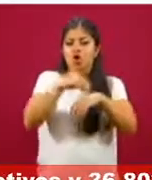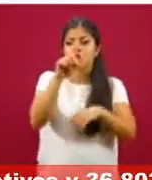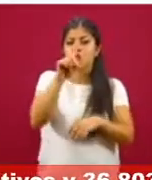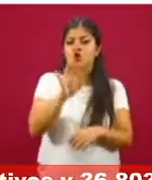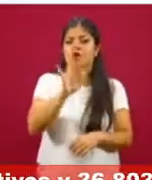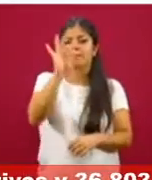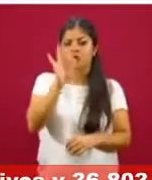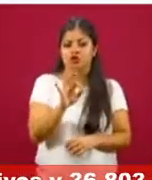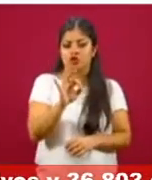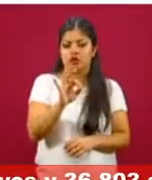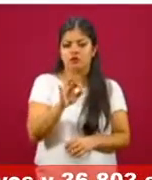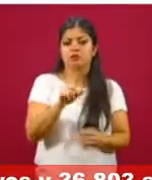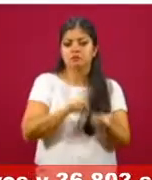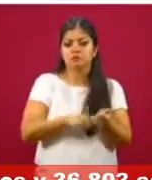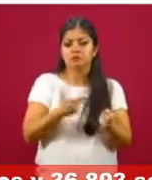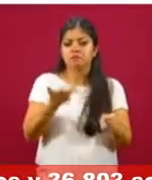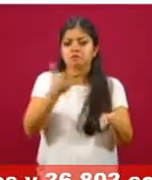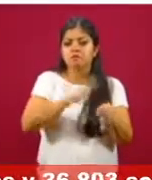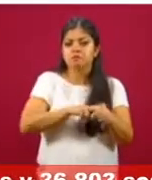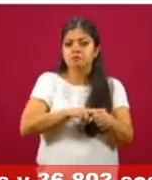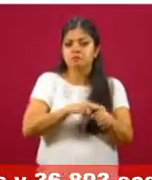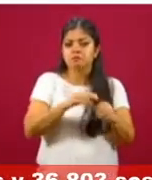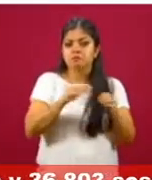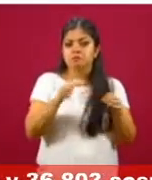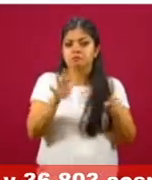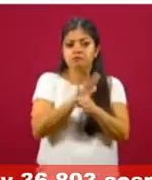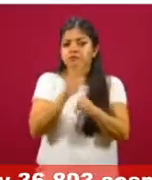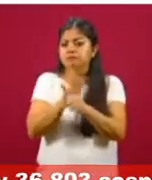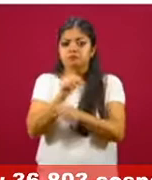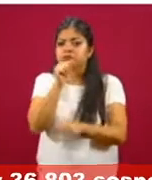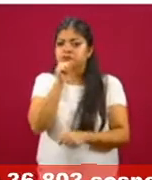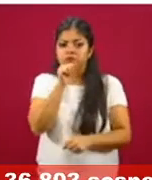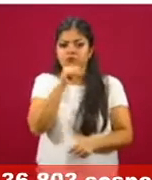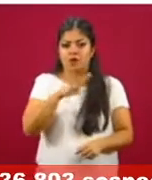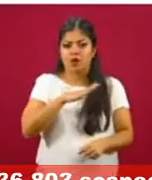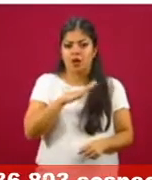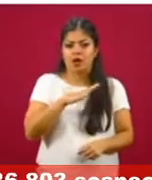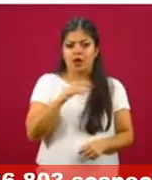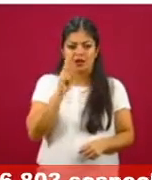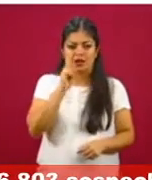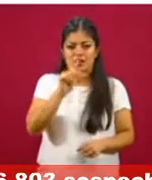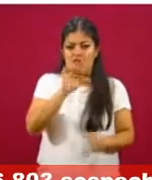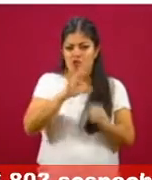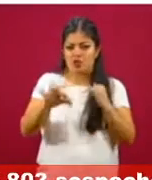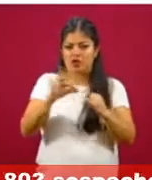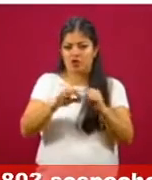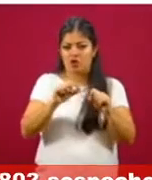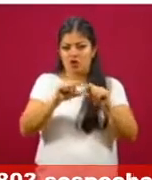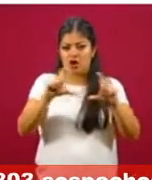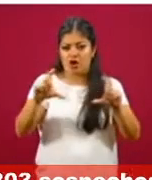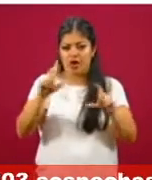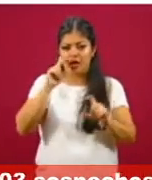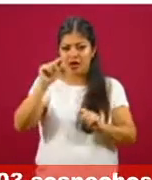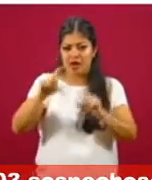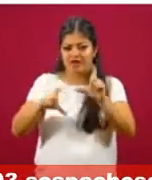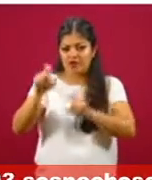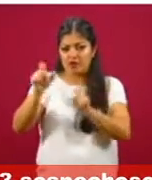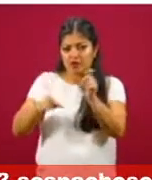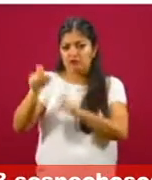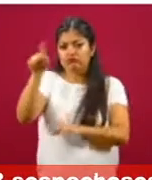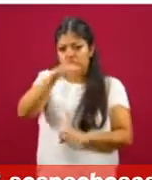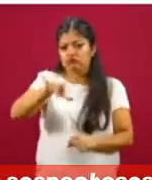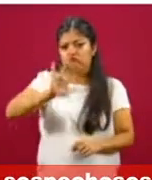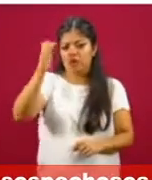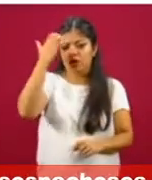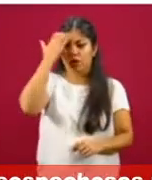1% en la ocupación hospitalaria, de acuerdo a lo que vemos en las siguientes dos y últimas gráficas de columnas que ustedes ya